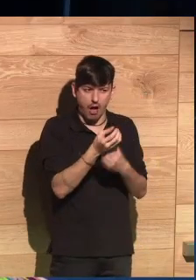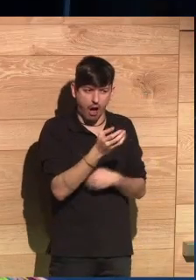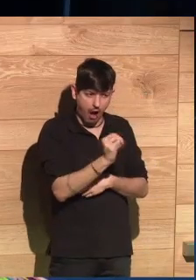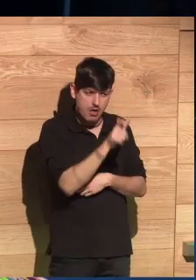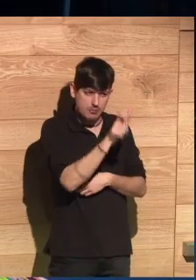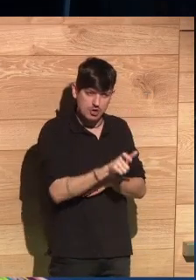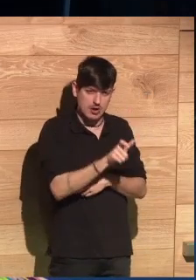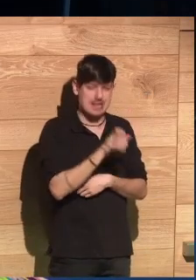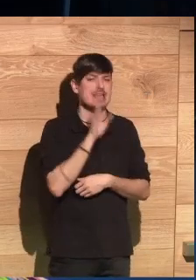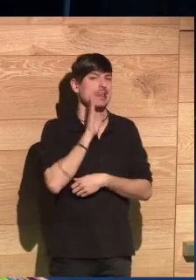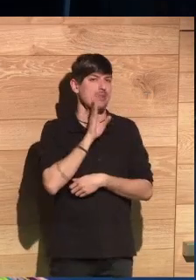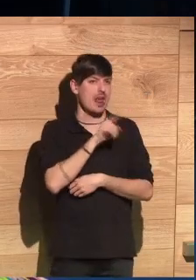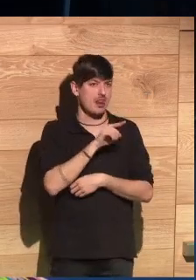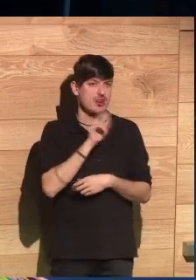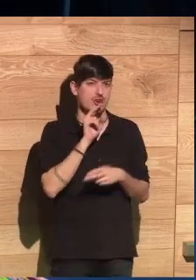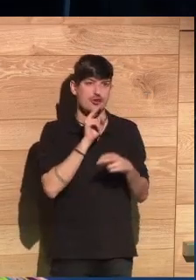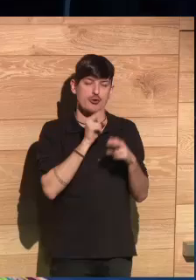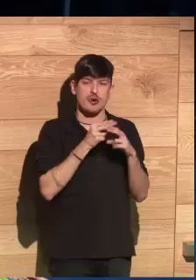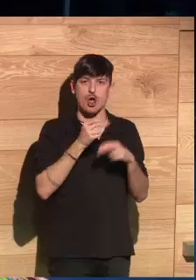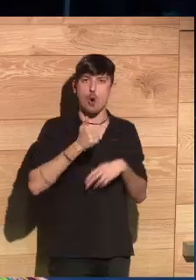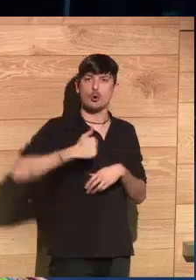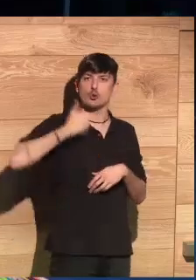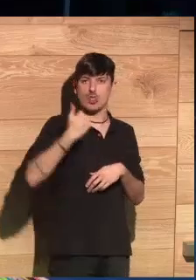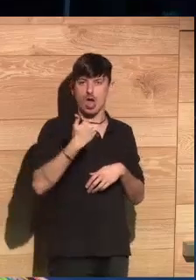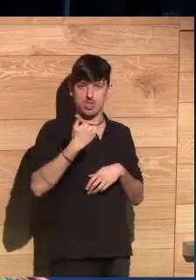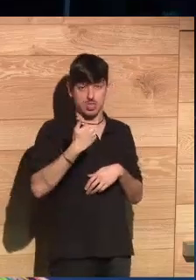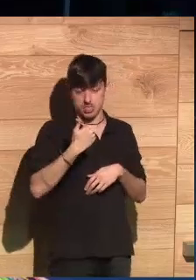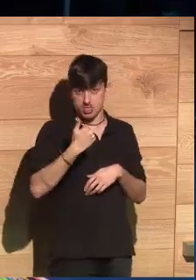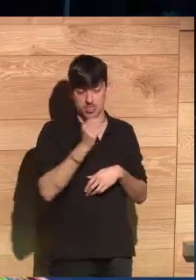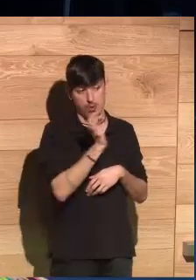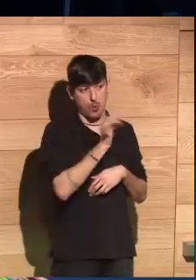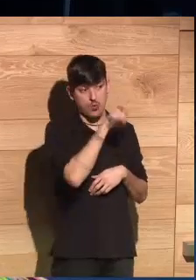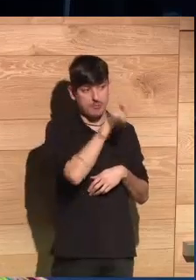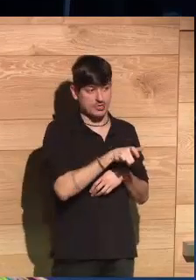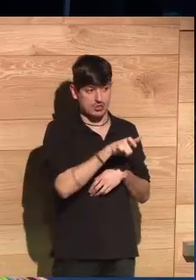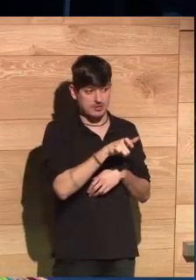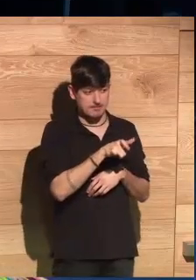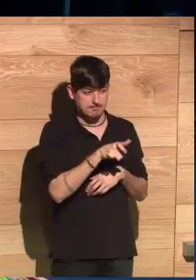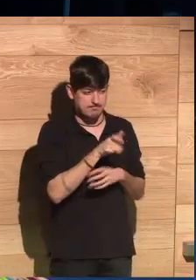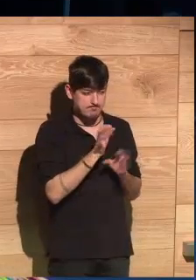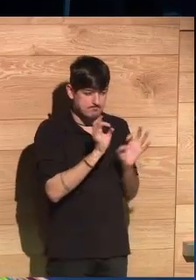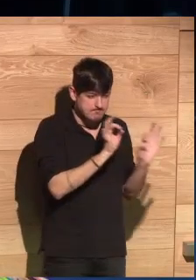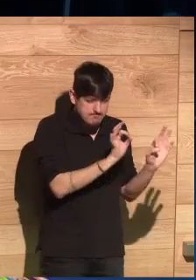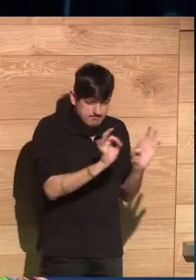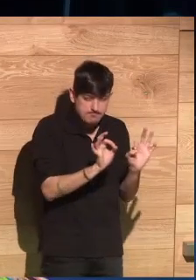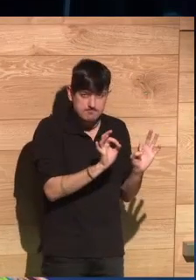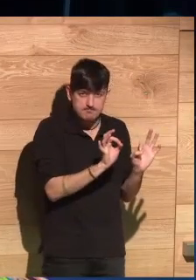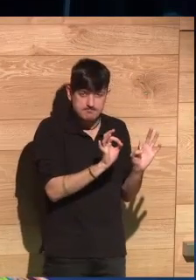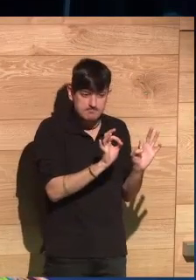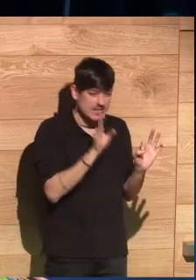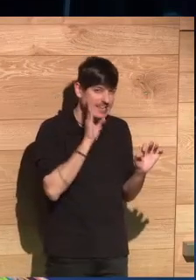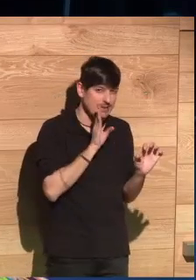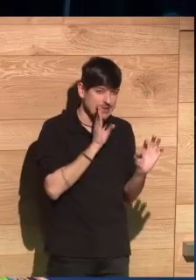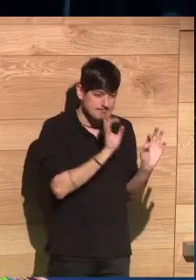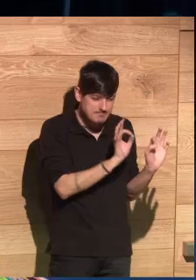criminal que es lo que ellos llaman opportunity, el de la oportunidad, o el que va a estar macerando su